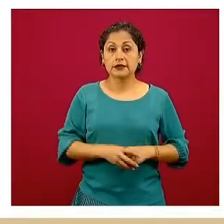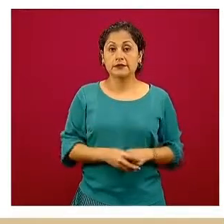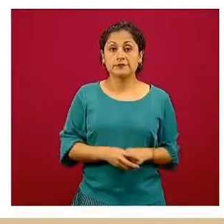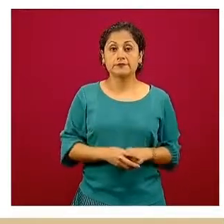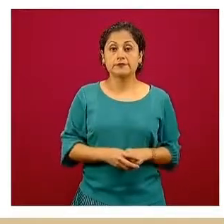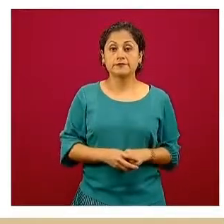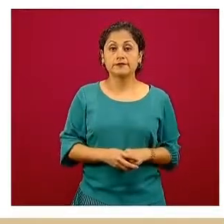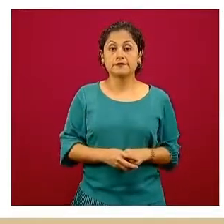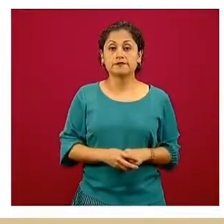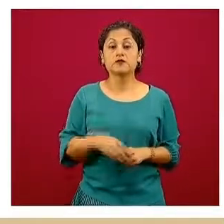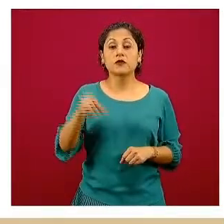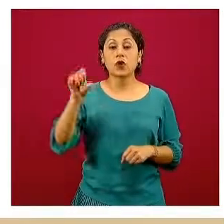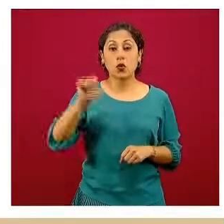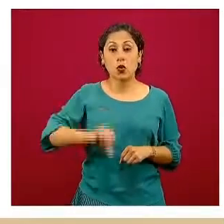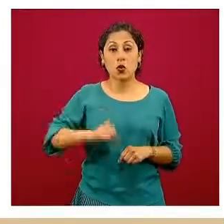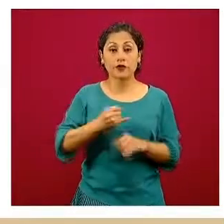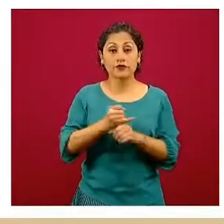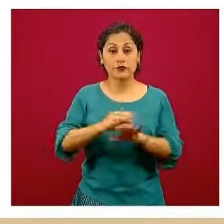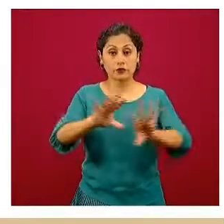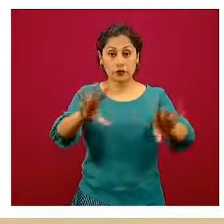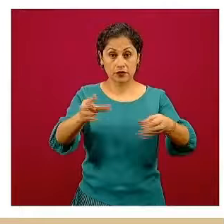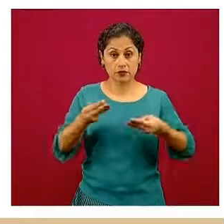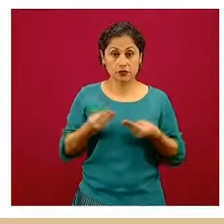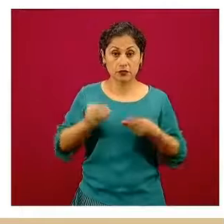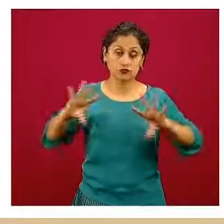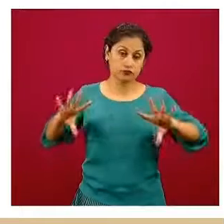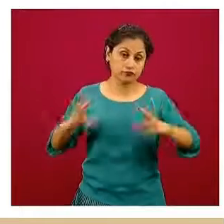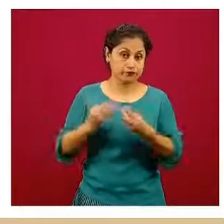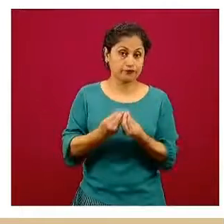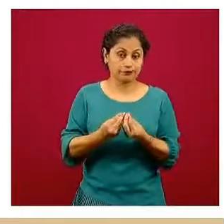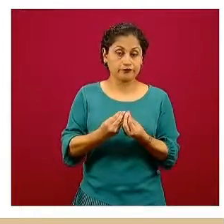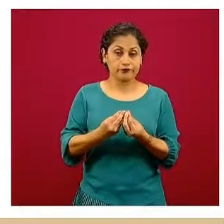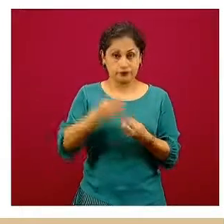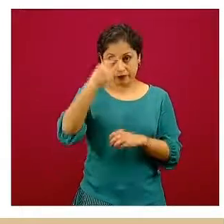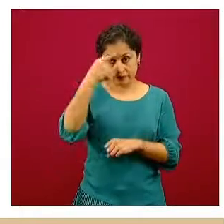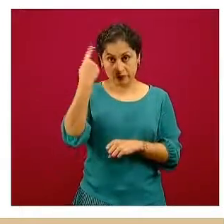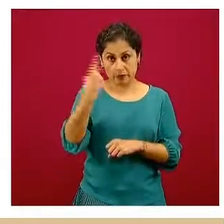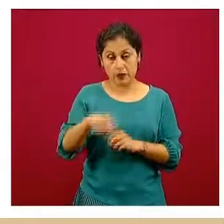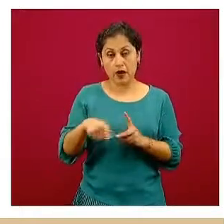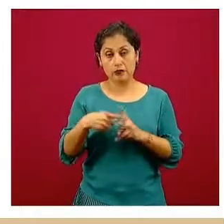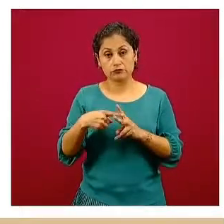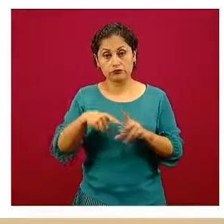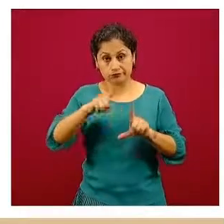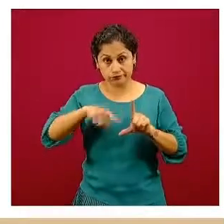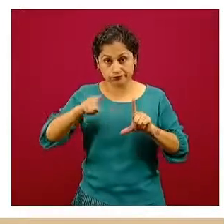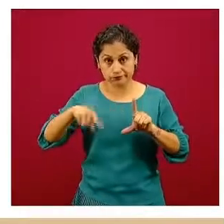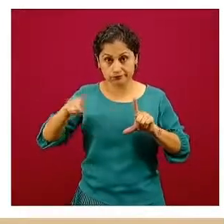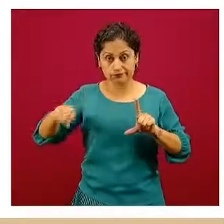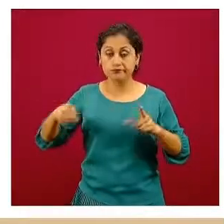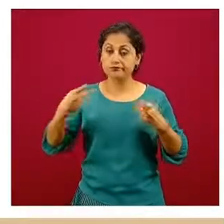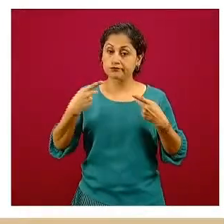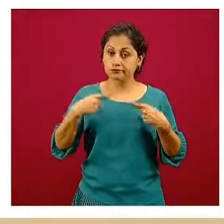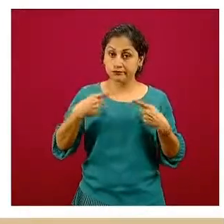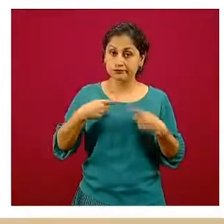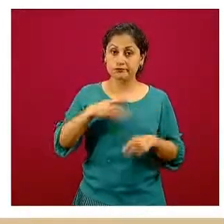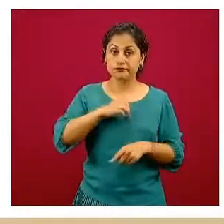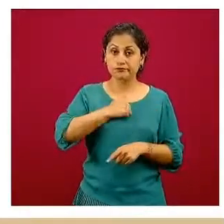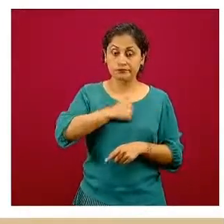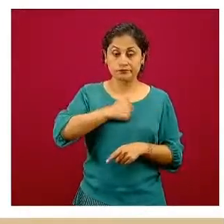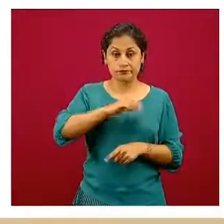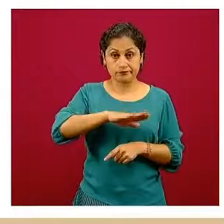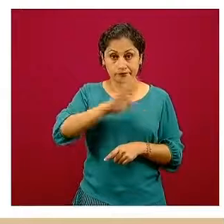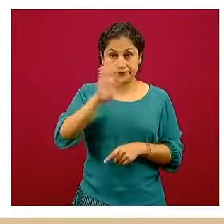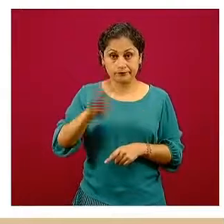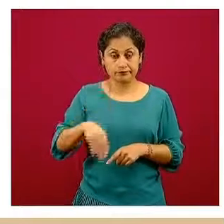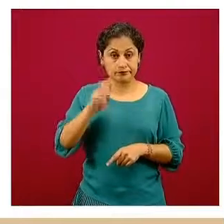hoy aparecen o se suman a la estadística de las personas que lamentablemente han perdido la vida. Podemos